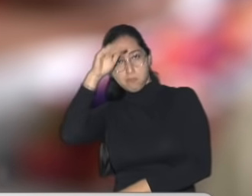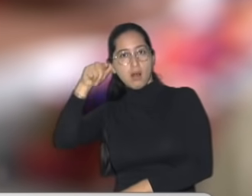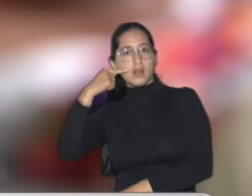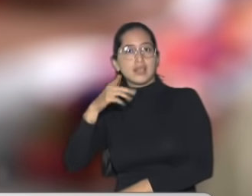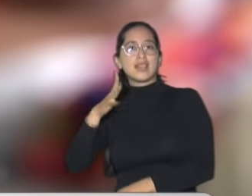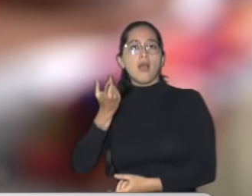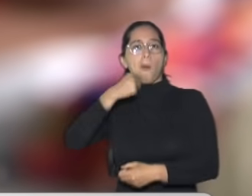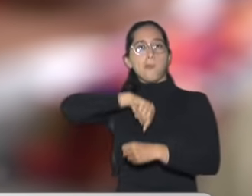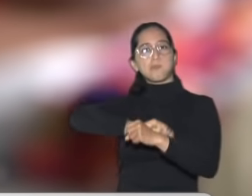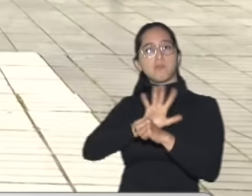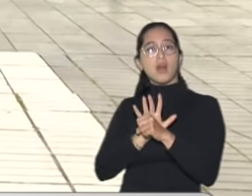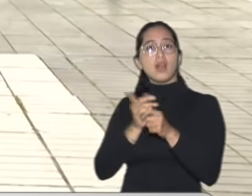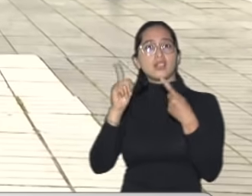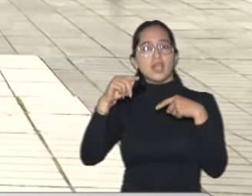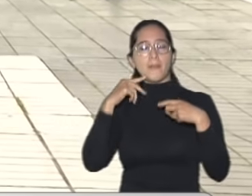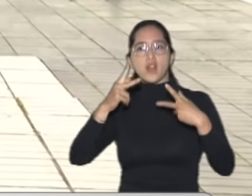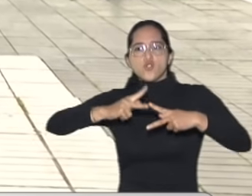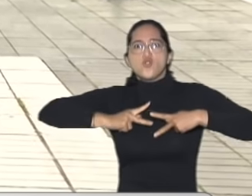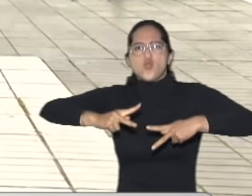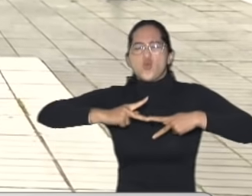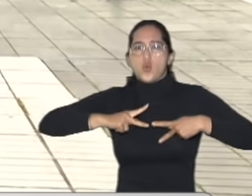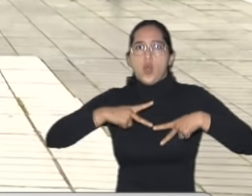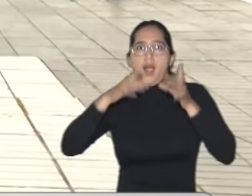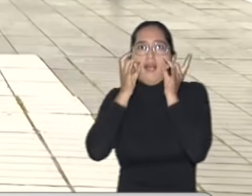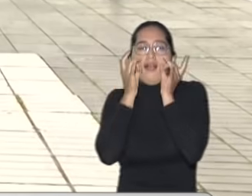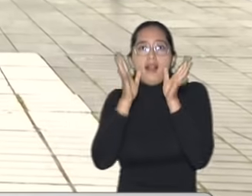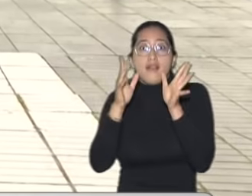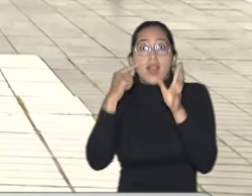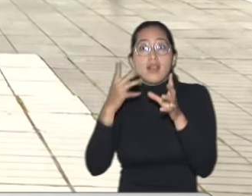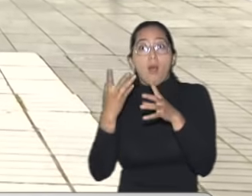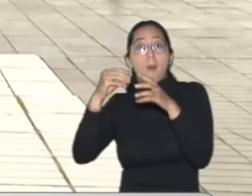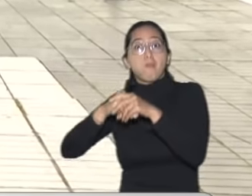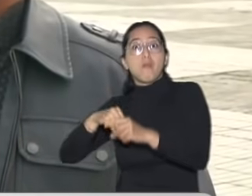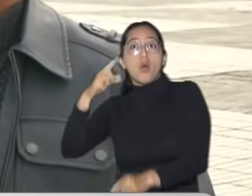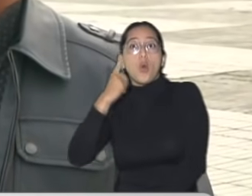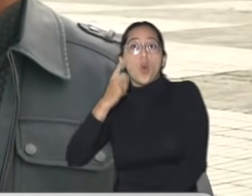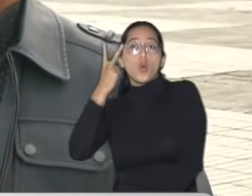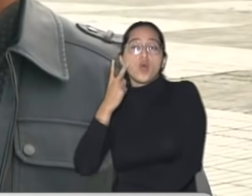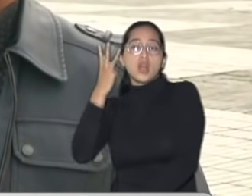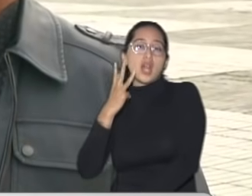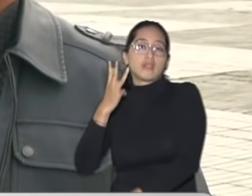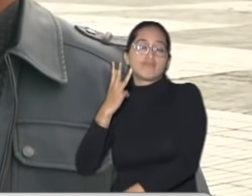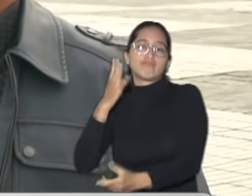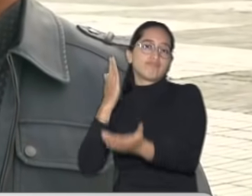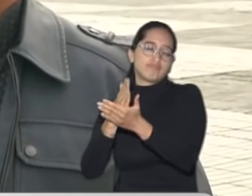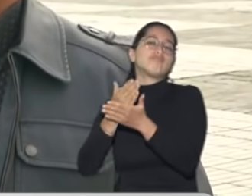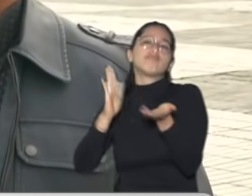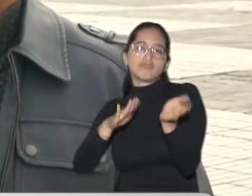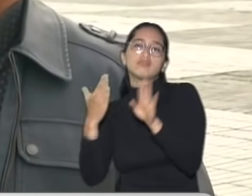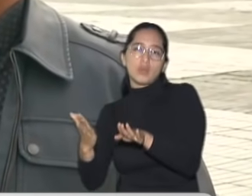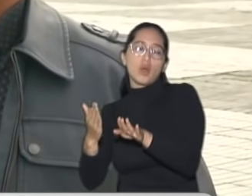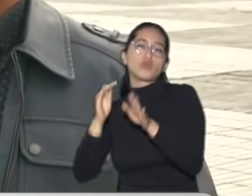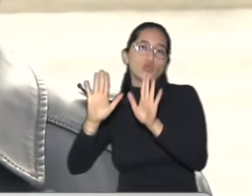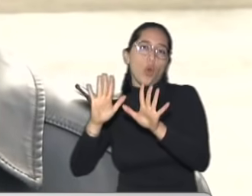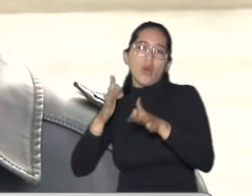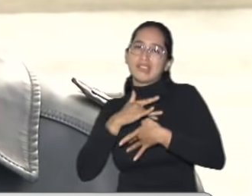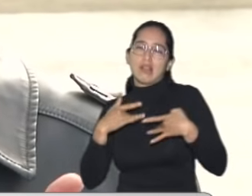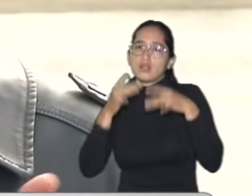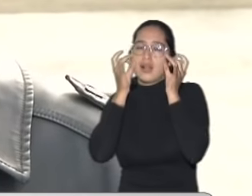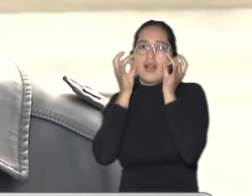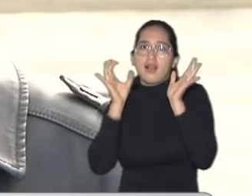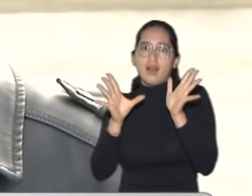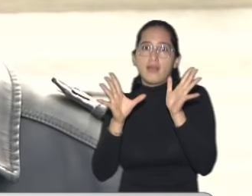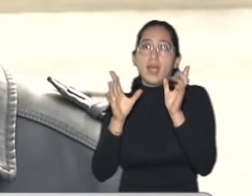historia clínica, con neumonía crónica. Tres días después de estar en una área de hospitalización, falleció por su complicado estado de salud.